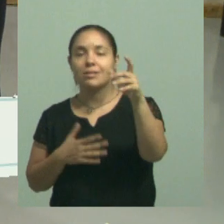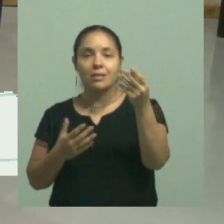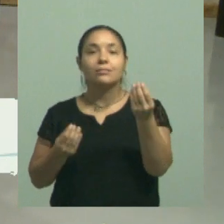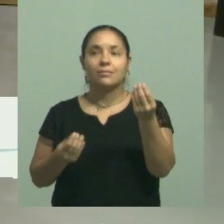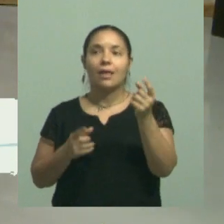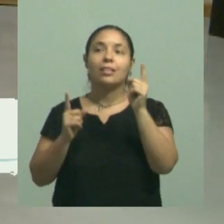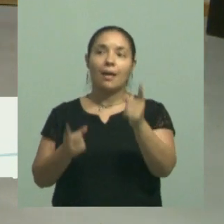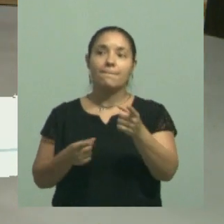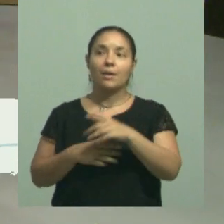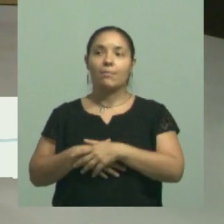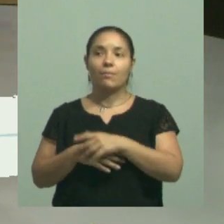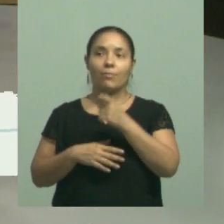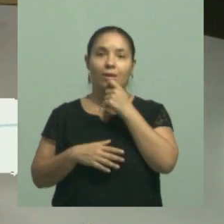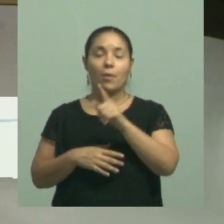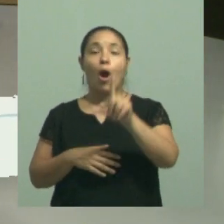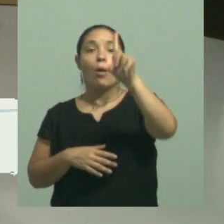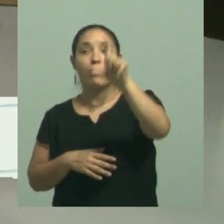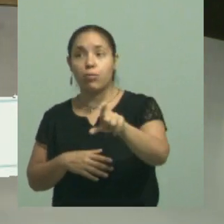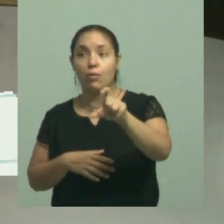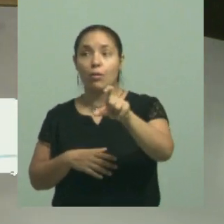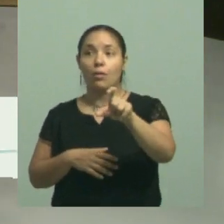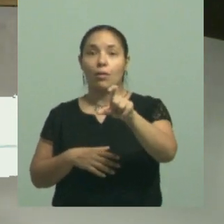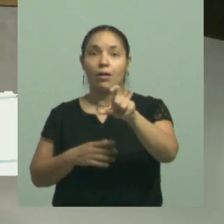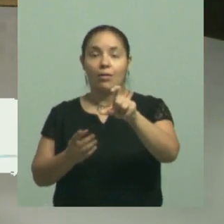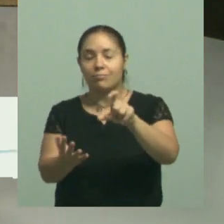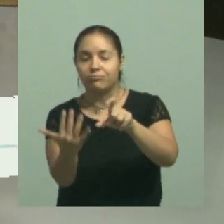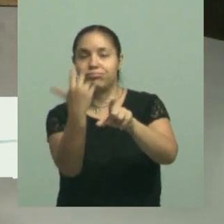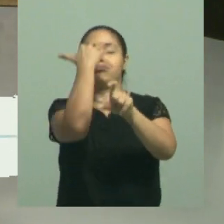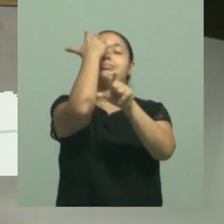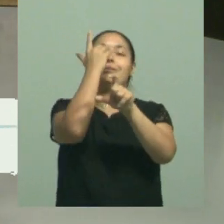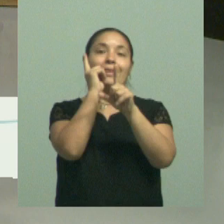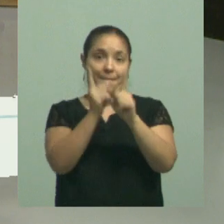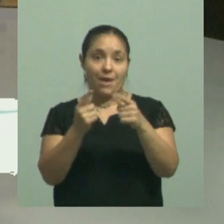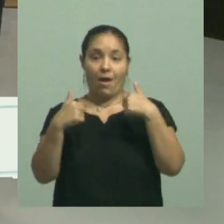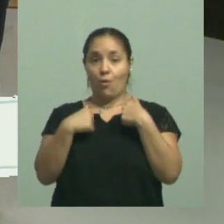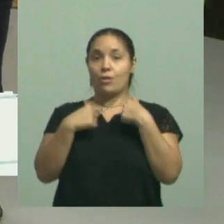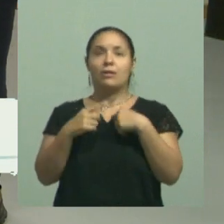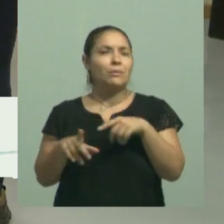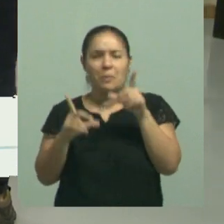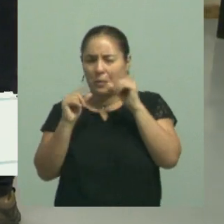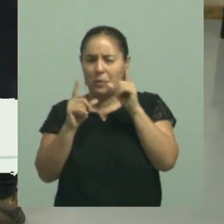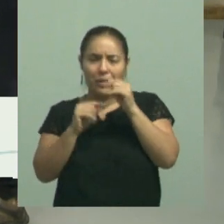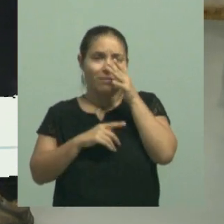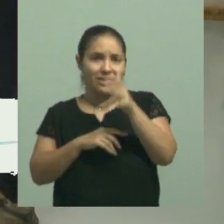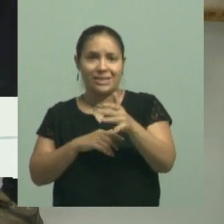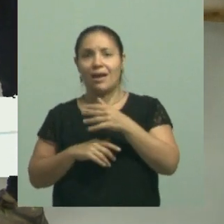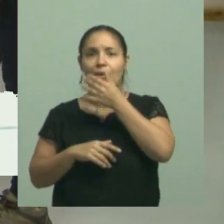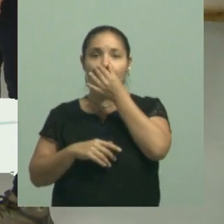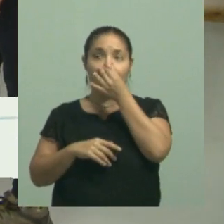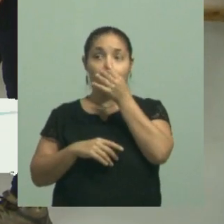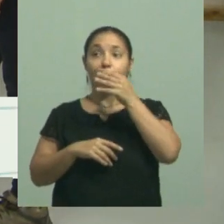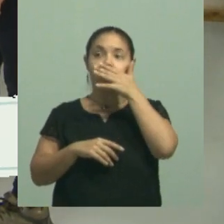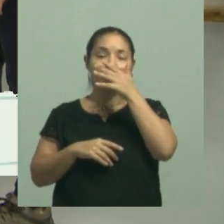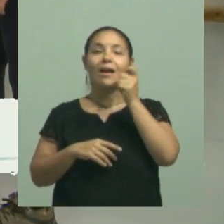que te puede pasar es que vos lo presiones y por el viento te caiga vos. Te caiga vos, claro. Y eso es súper doloroso. Entonces, a veces el gas pimienta